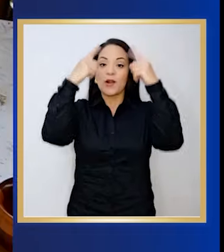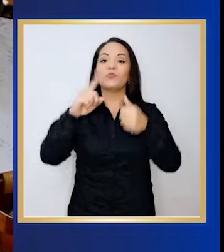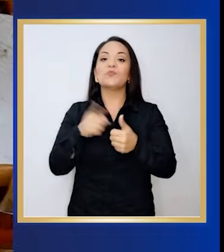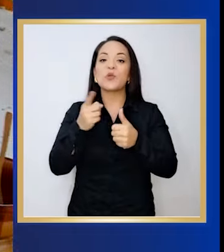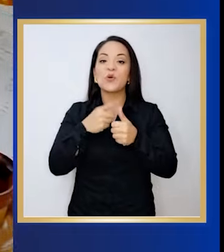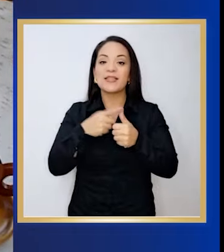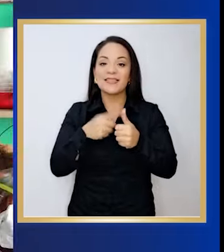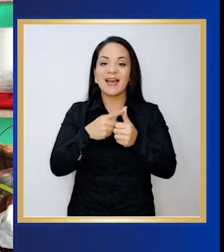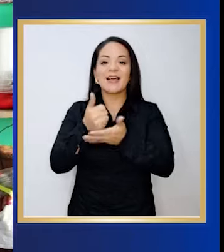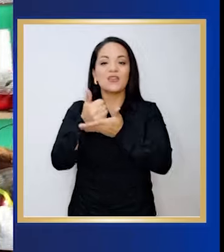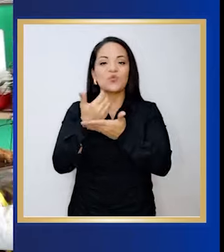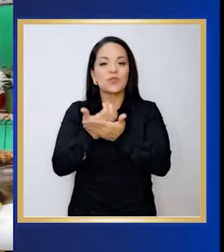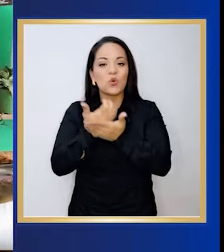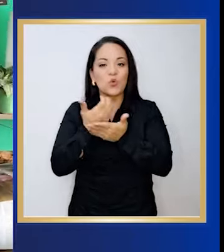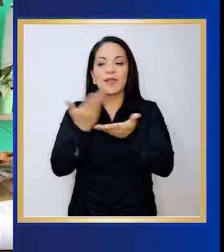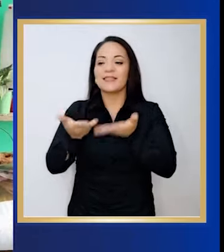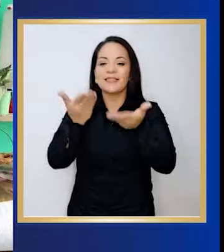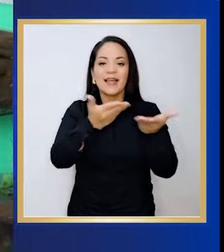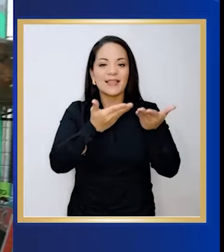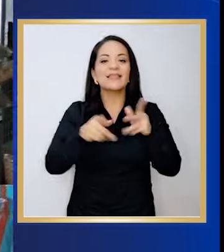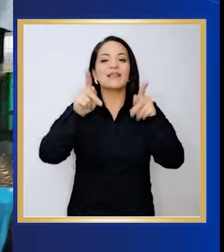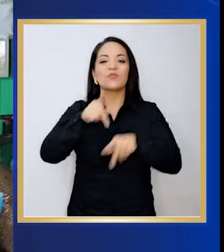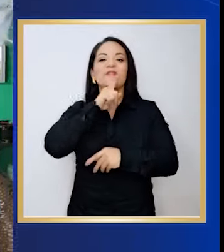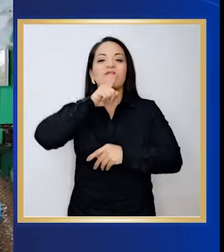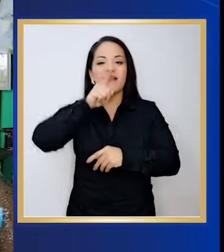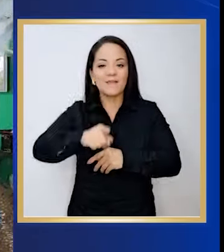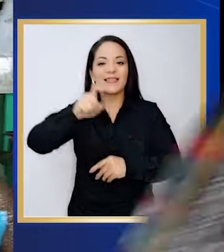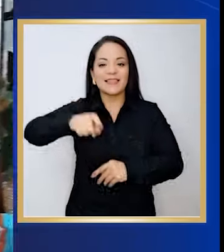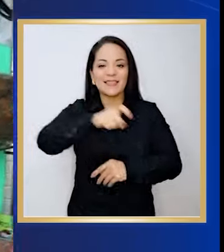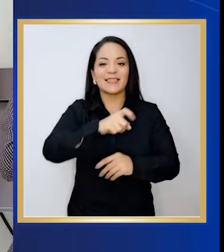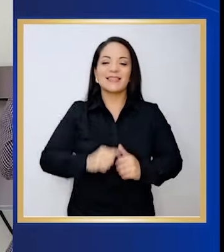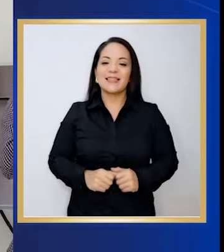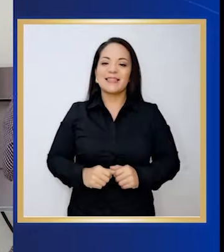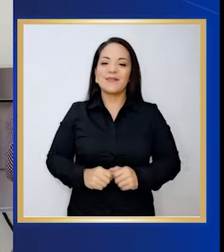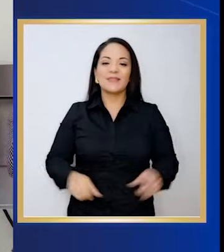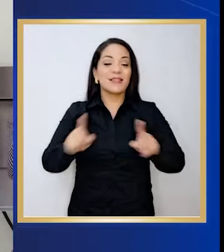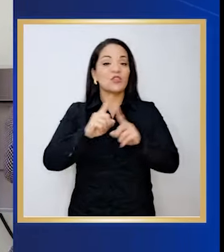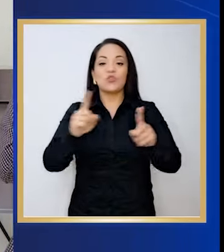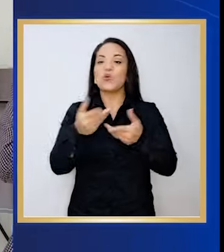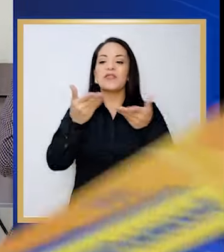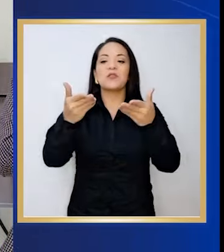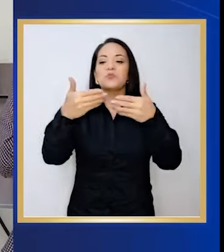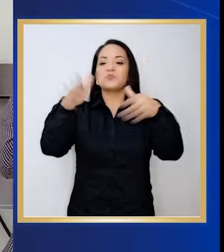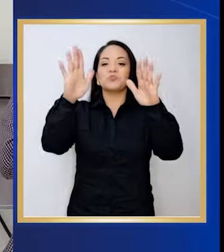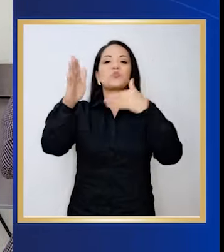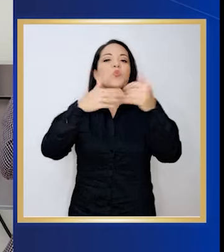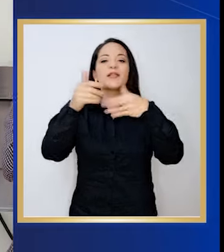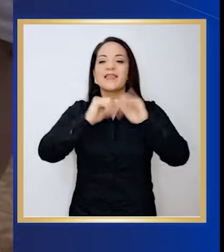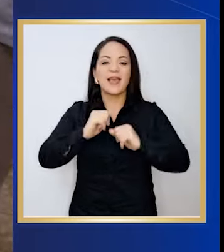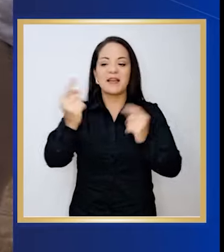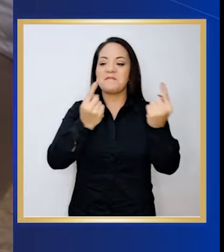Logramos priorizar los subsidios de manera que sean recibidos por quien verdaderamente los necesita Y no dándolos